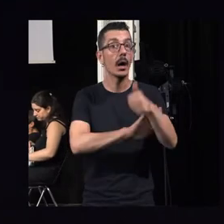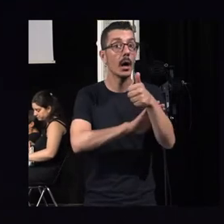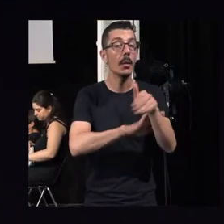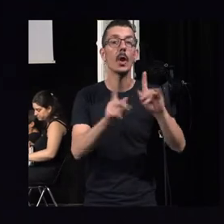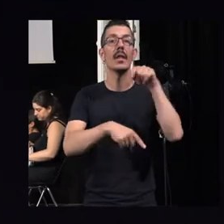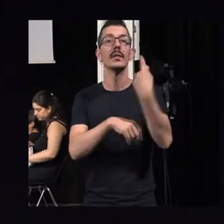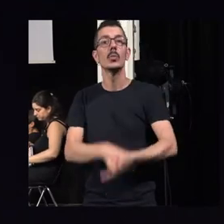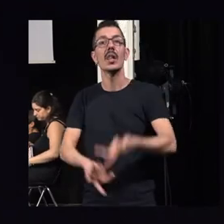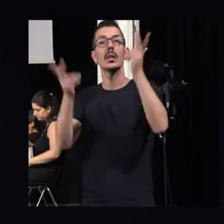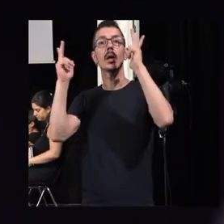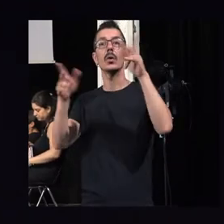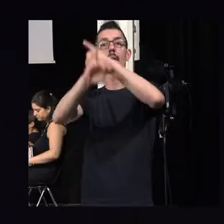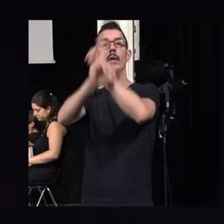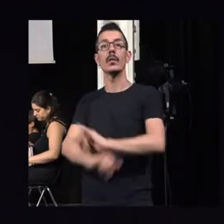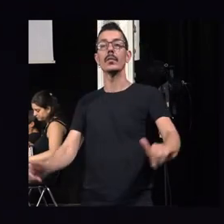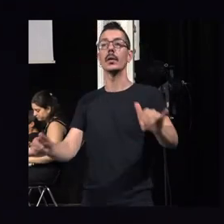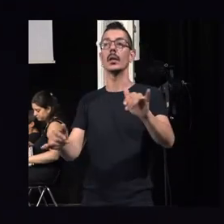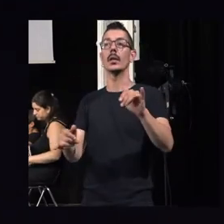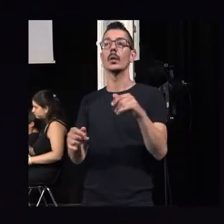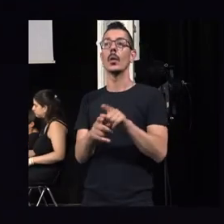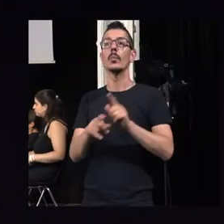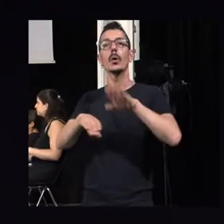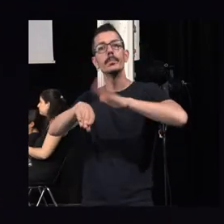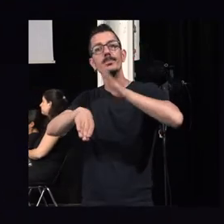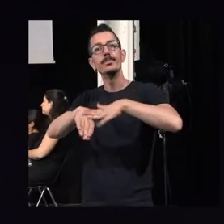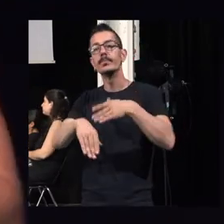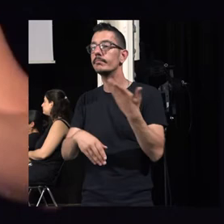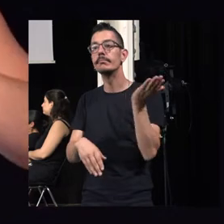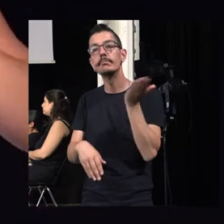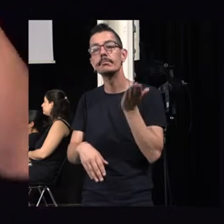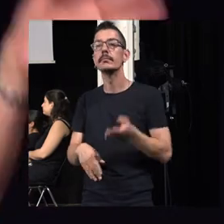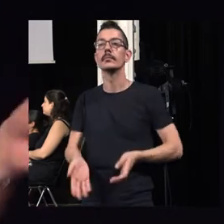fueron con un golpecito en las manos, los violadores.